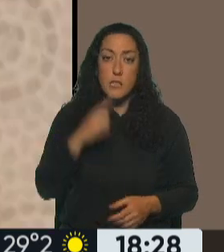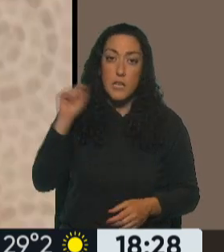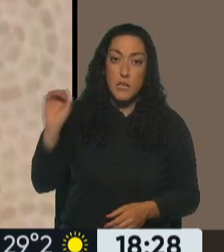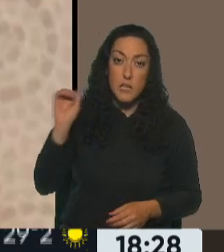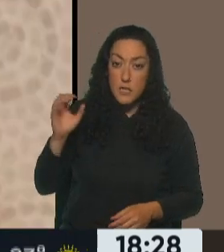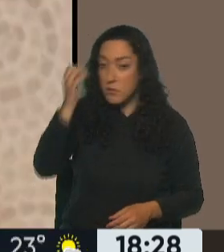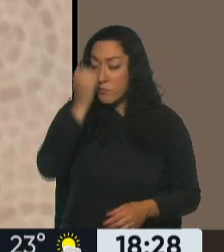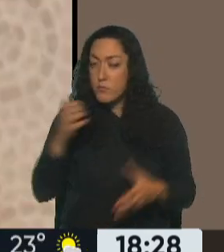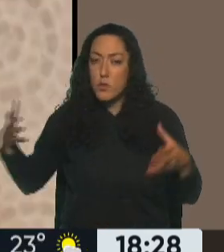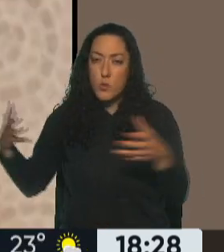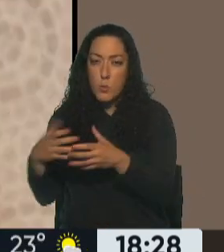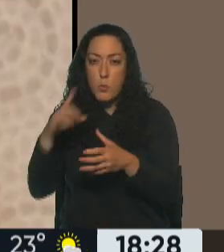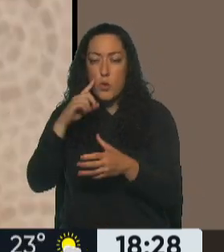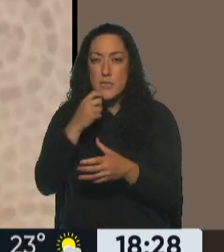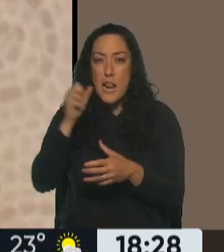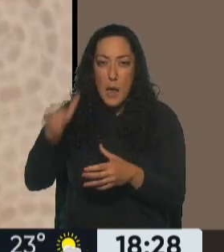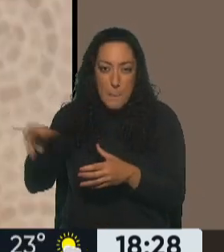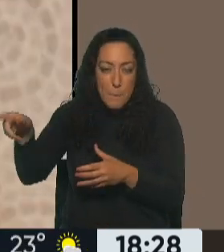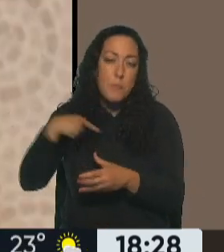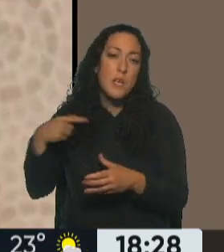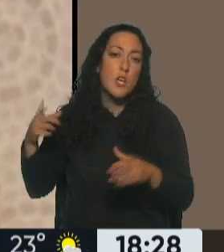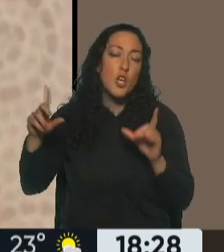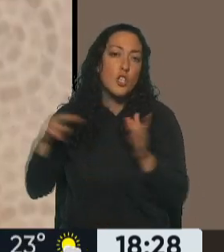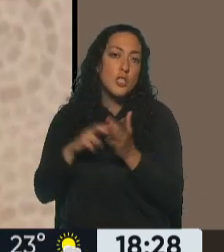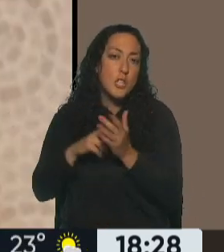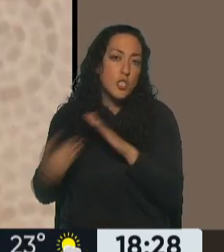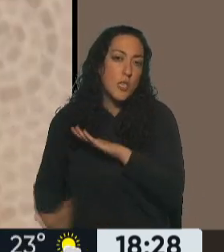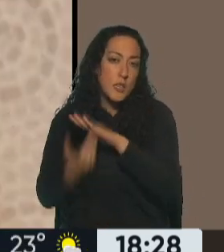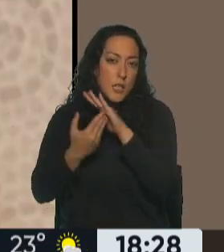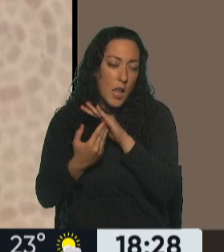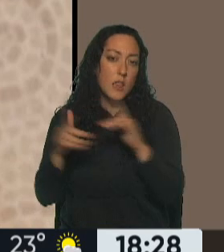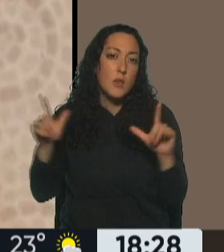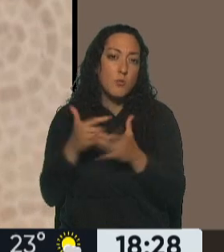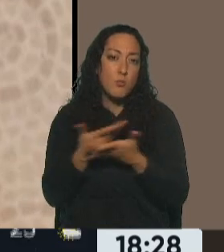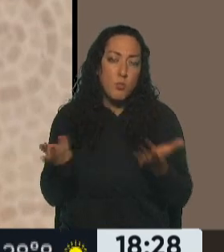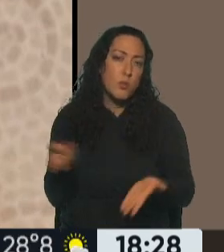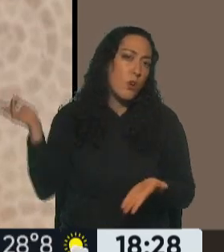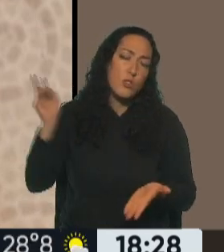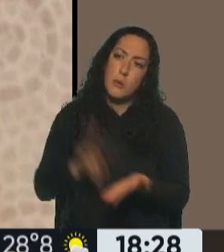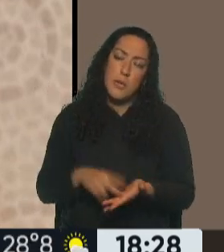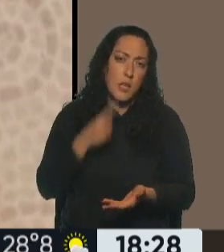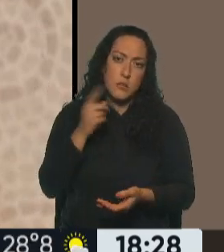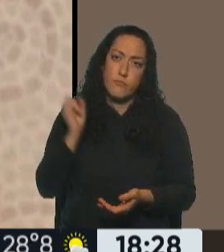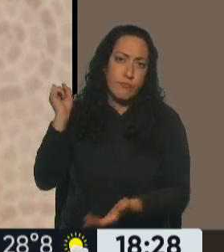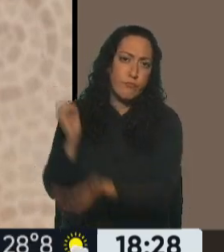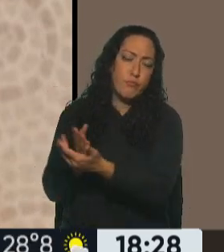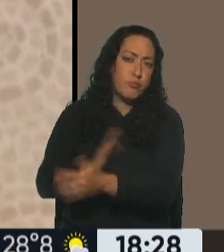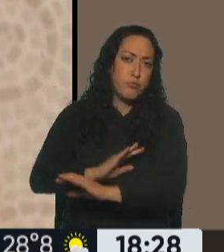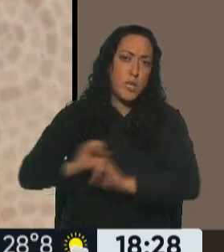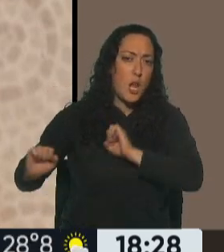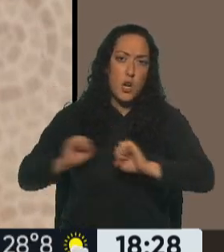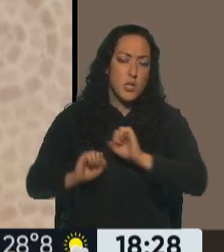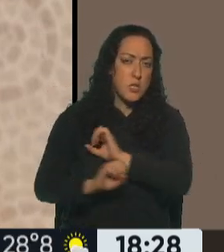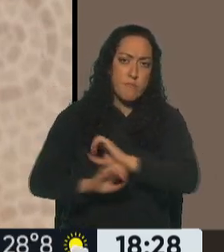movimiento islamista en el noticiero central del canal en la víspera la televisión pública reitera su condena inequívoca los actos terroristas